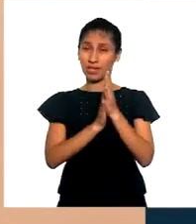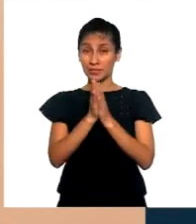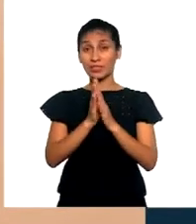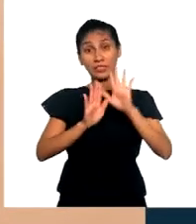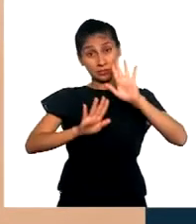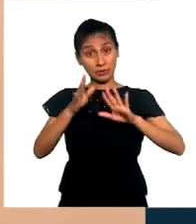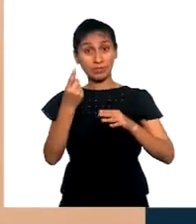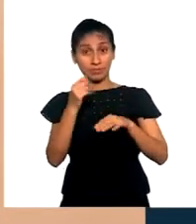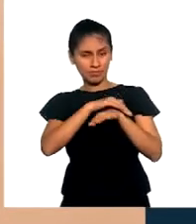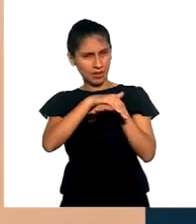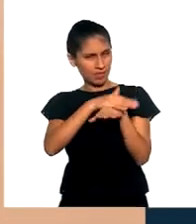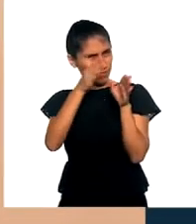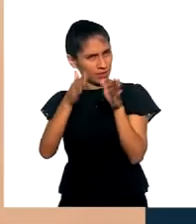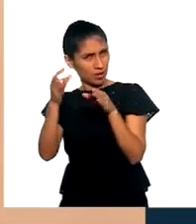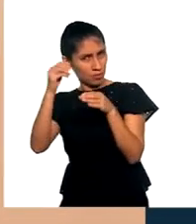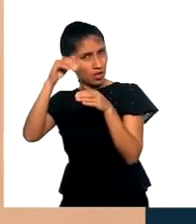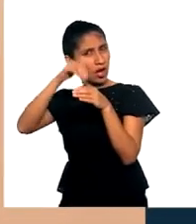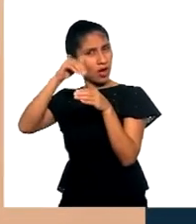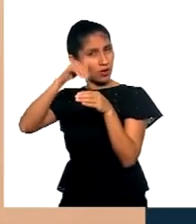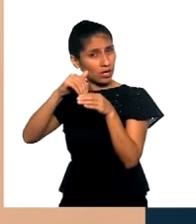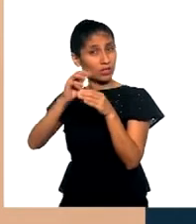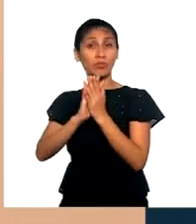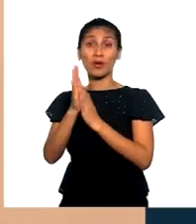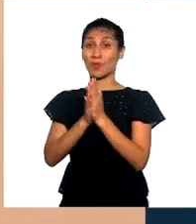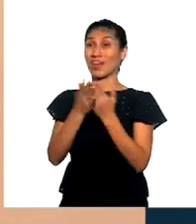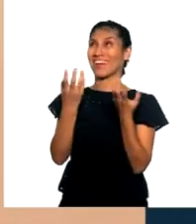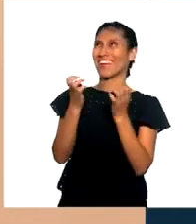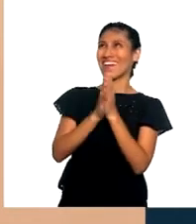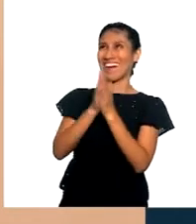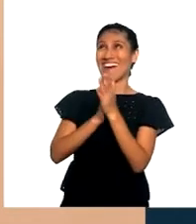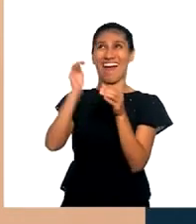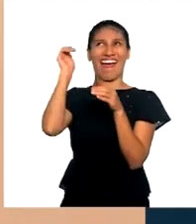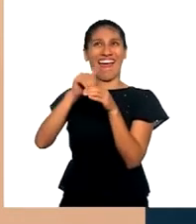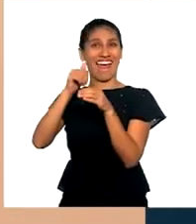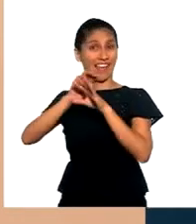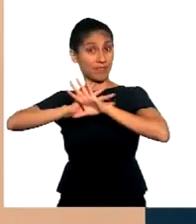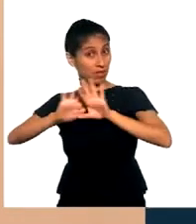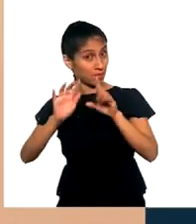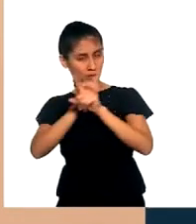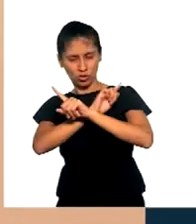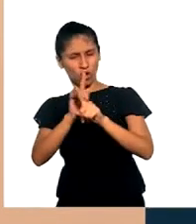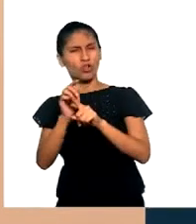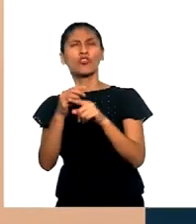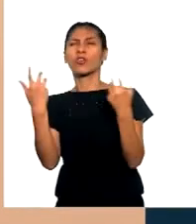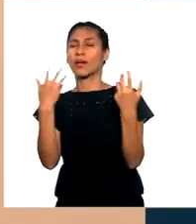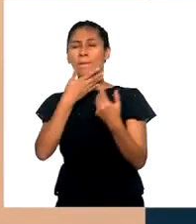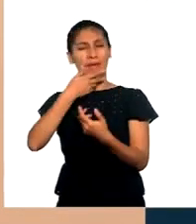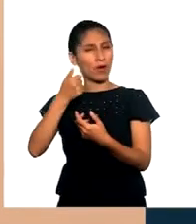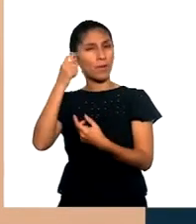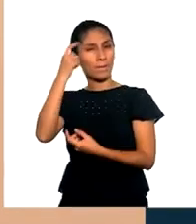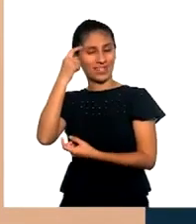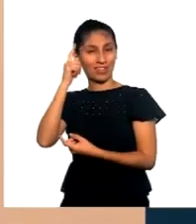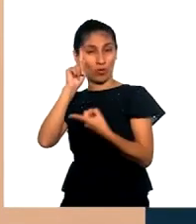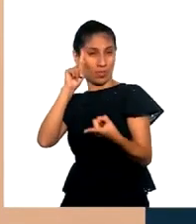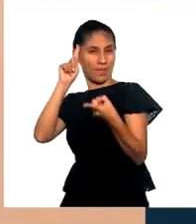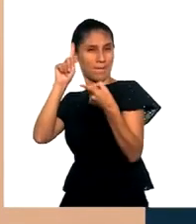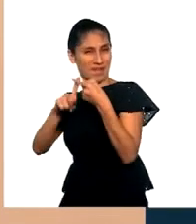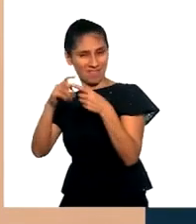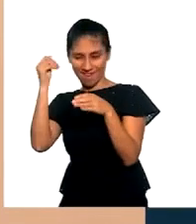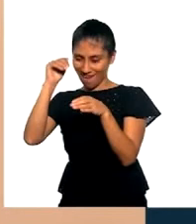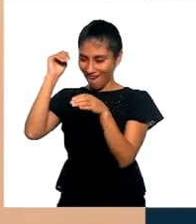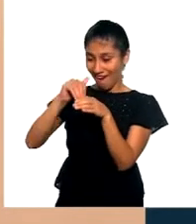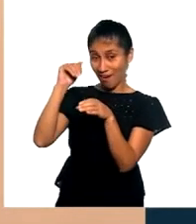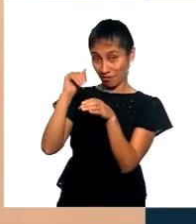ahorrar lo hacemos no por el mero deseo de acumular y ya sino como un medio para lograr una meta sin embargo avanzar a